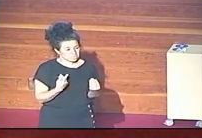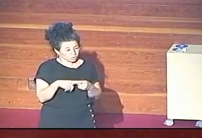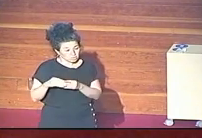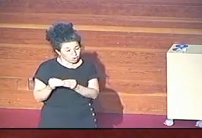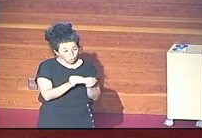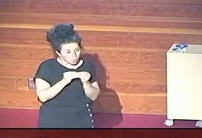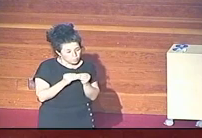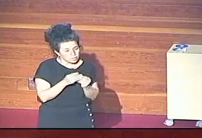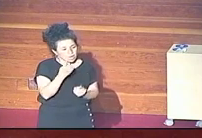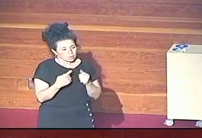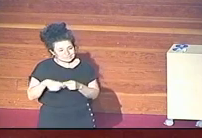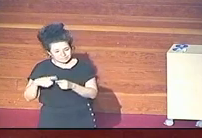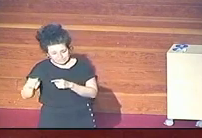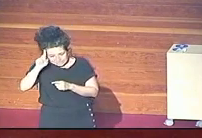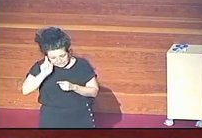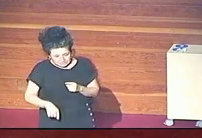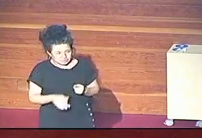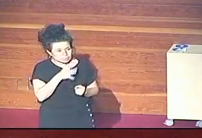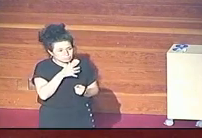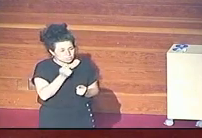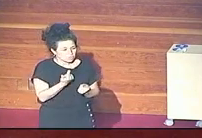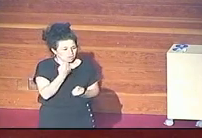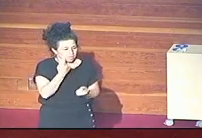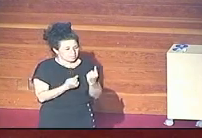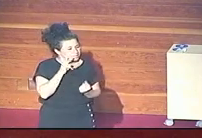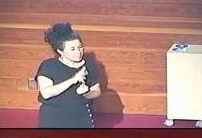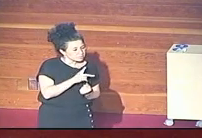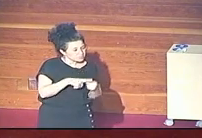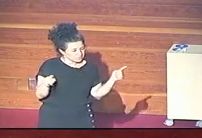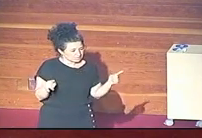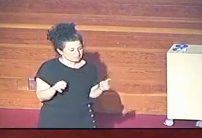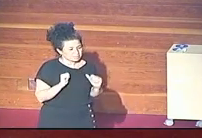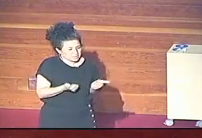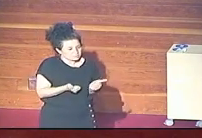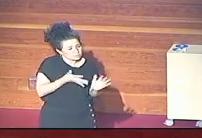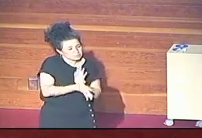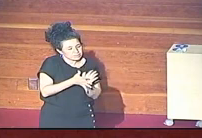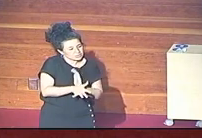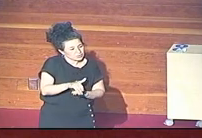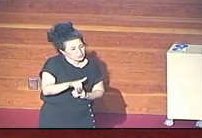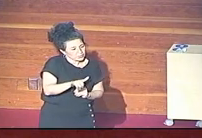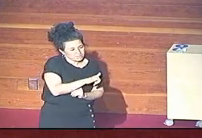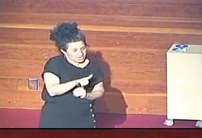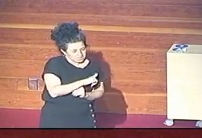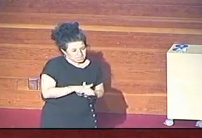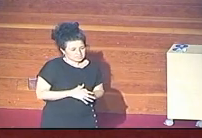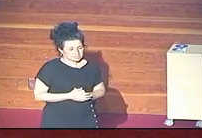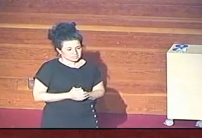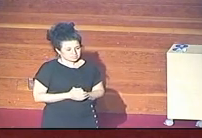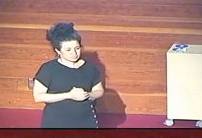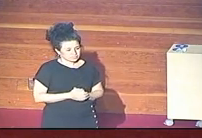eso quizás la percepción es un poco diferente vamos a empezar por las diferencias el corto y medio plazo del